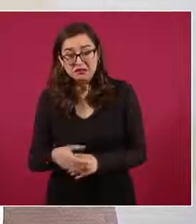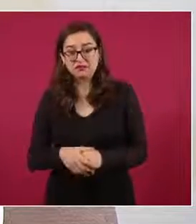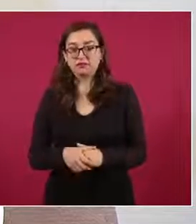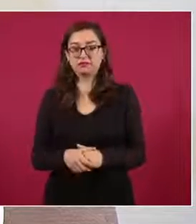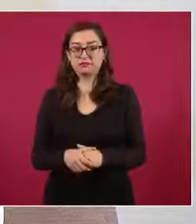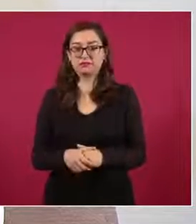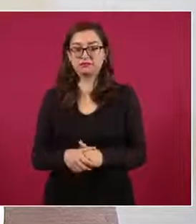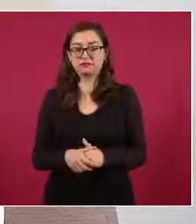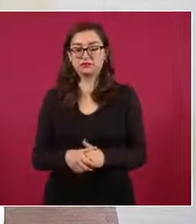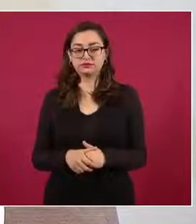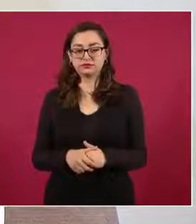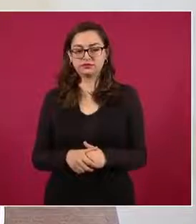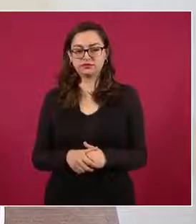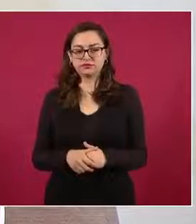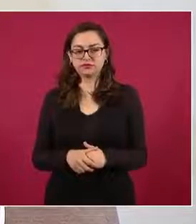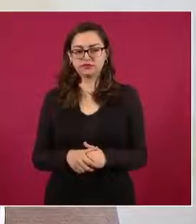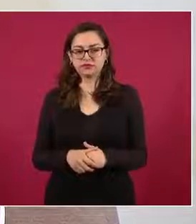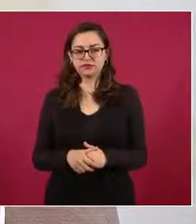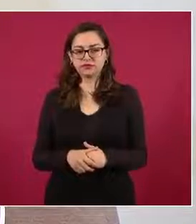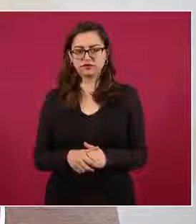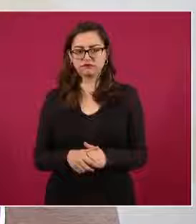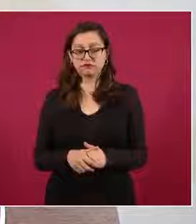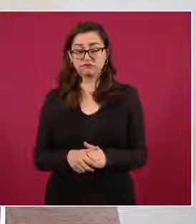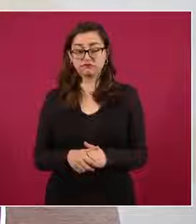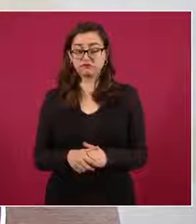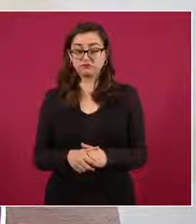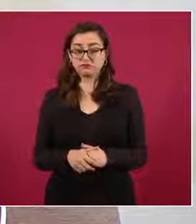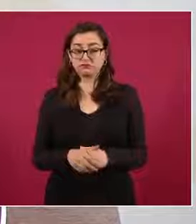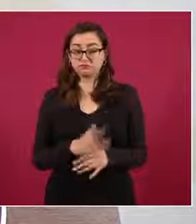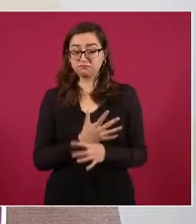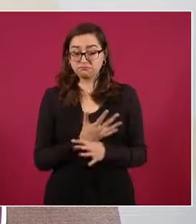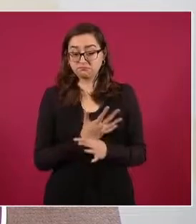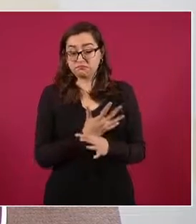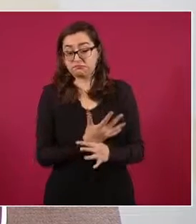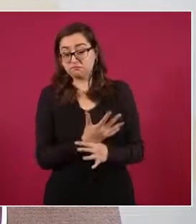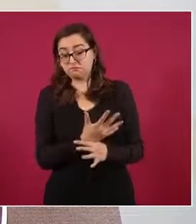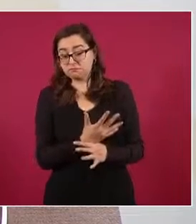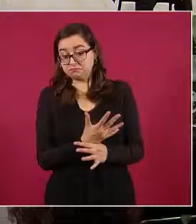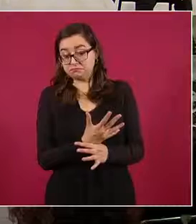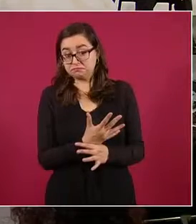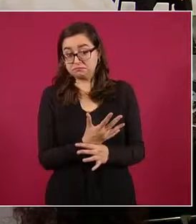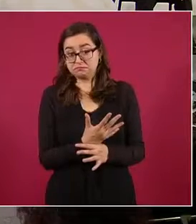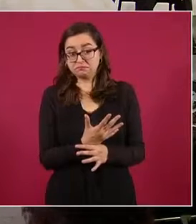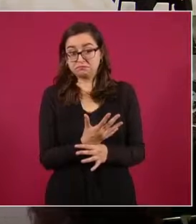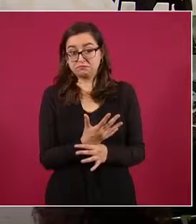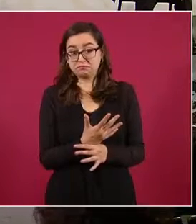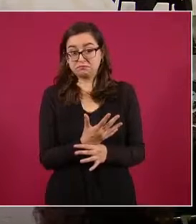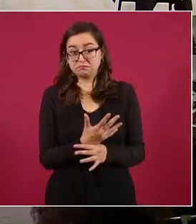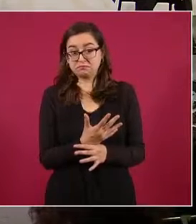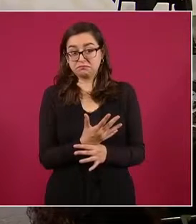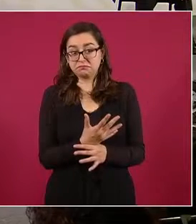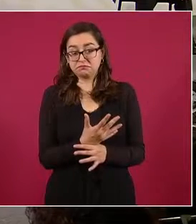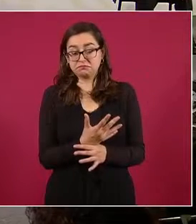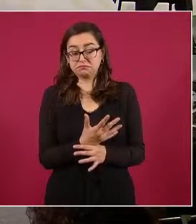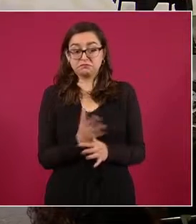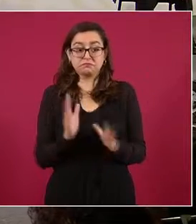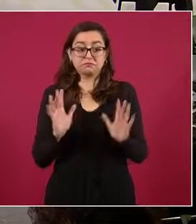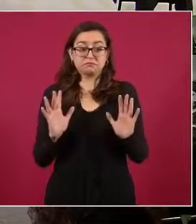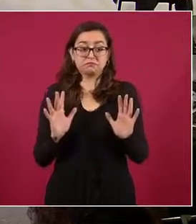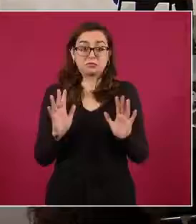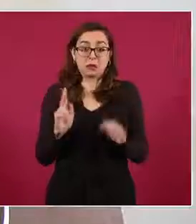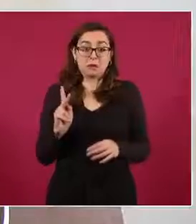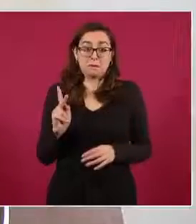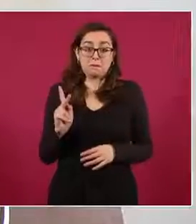Y todavía, ¿no? Humildemente, dicen, es pregunta capital.